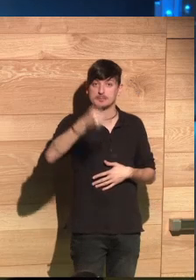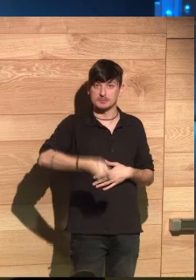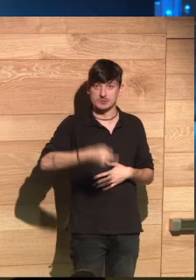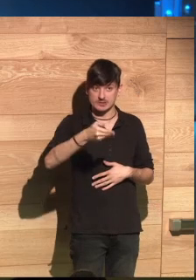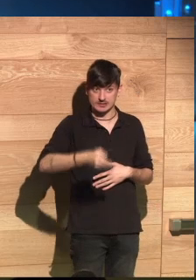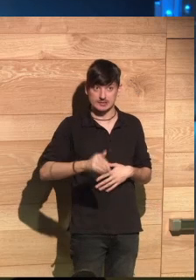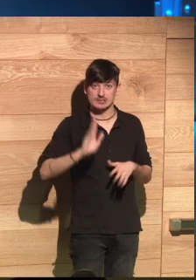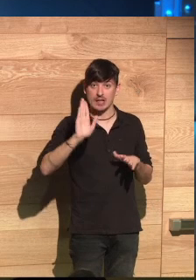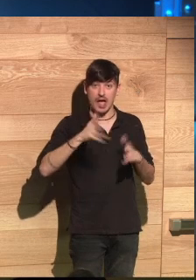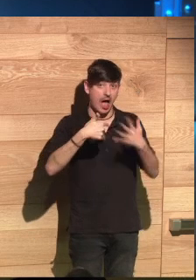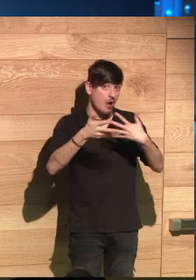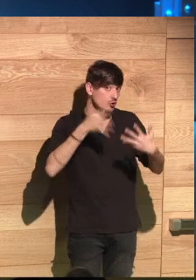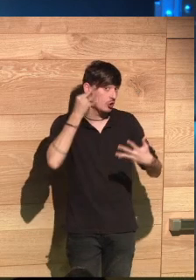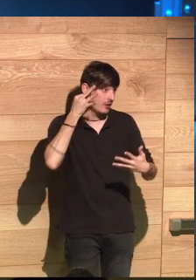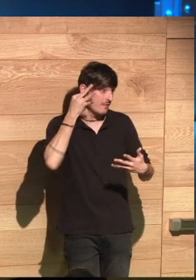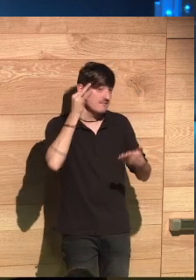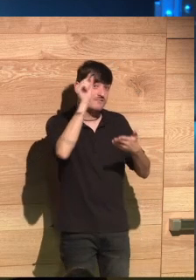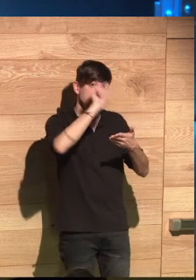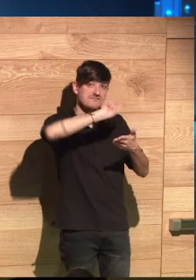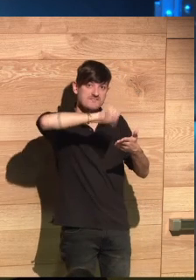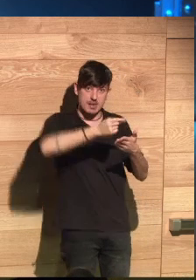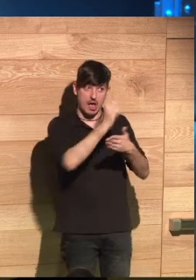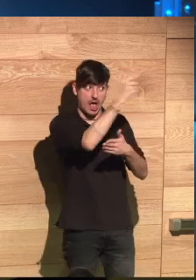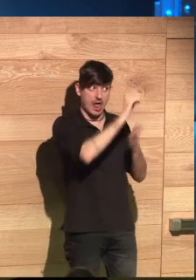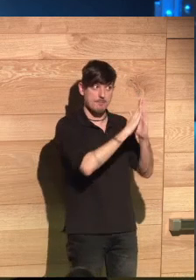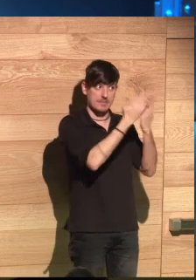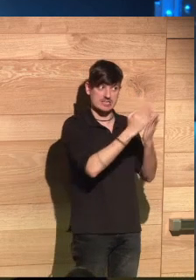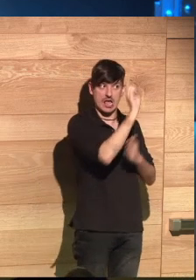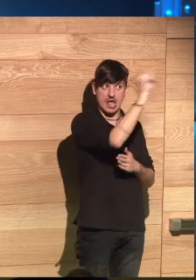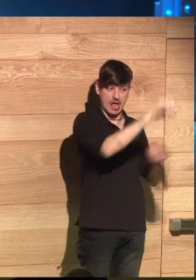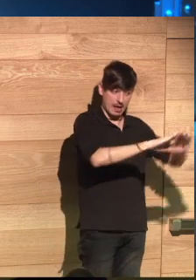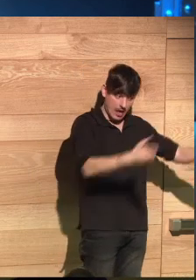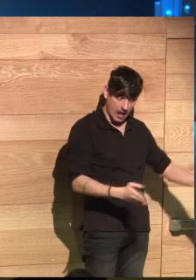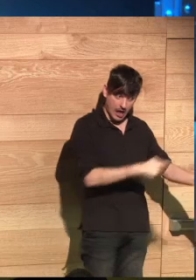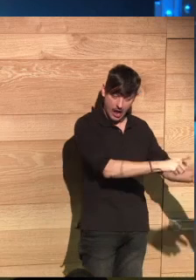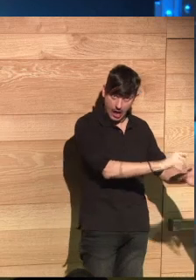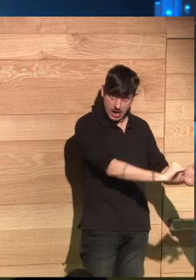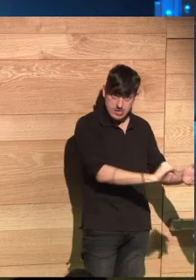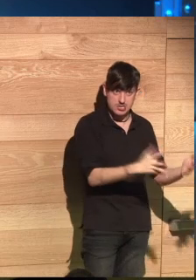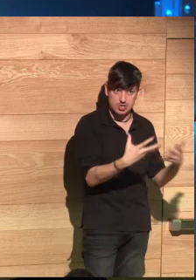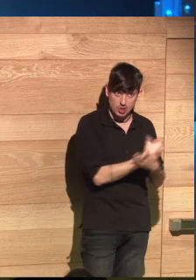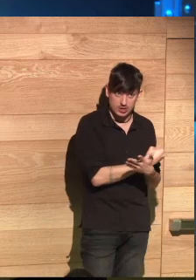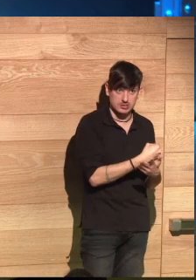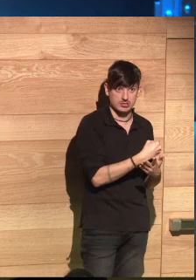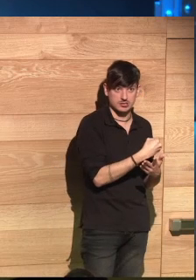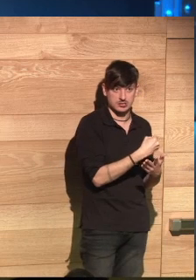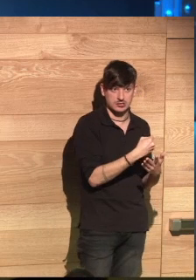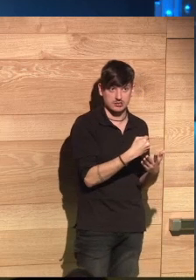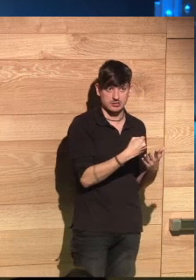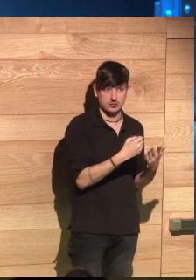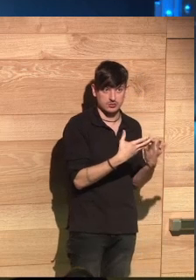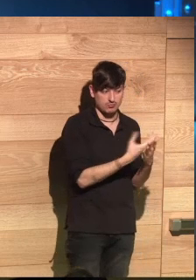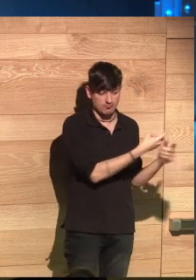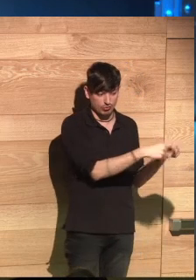importante. La autora firmará libros en una mesa que está allí puesta, donde además tiene toda su parafernalia, porque las dedicatorias de Ana